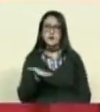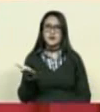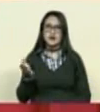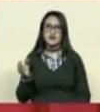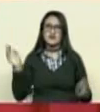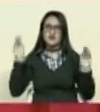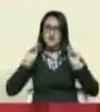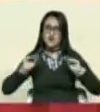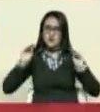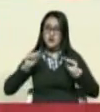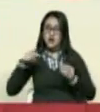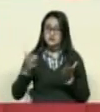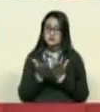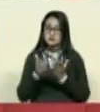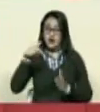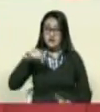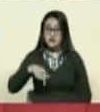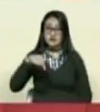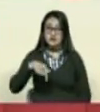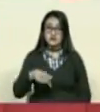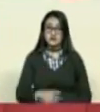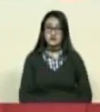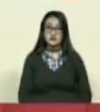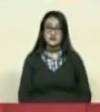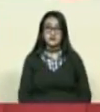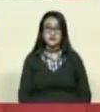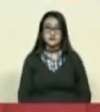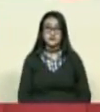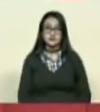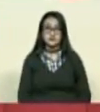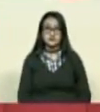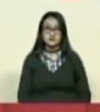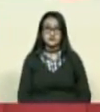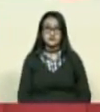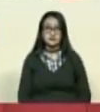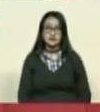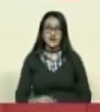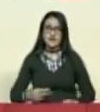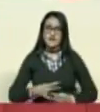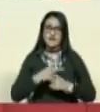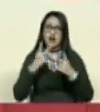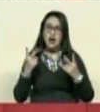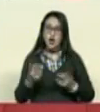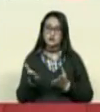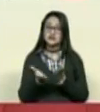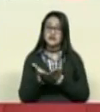formados en esta academia militar, con los valores del servicio a la humanidad,